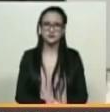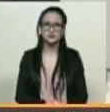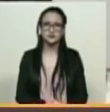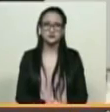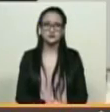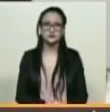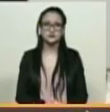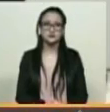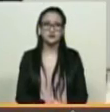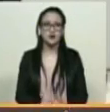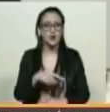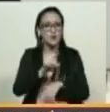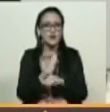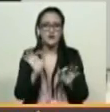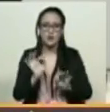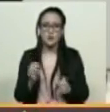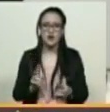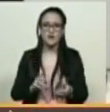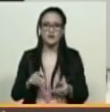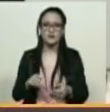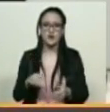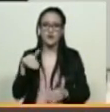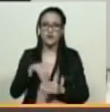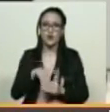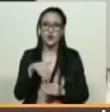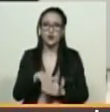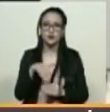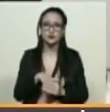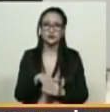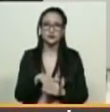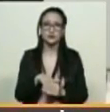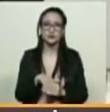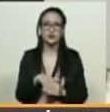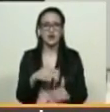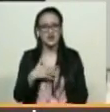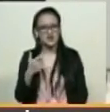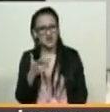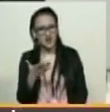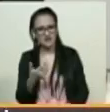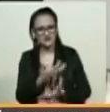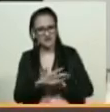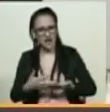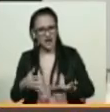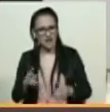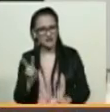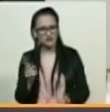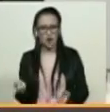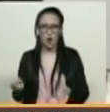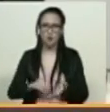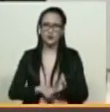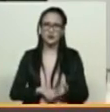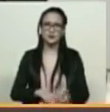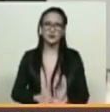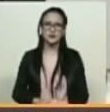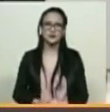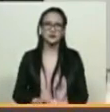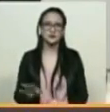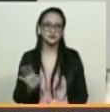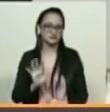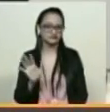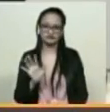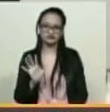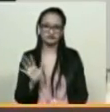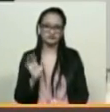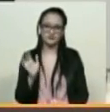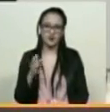por la vía del voto. ¿Qué quisiera Santos? Un baño de sangre en Venezuela. Jarrón chino, no te vistas que